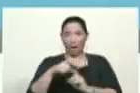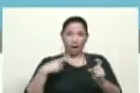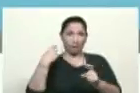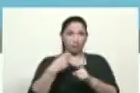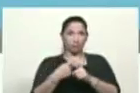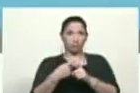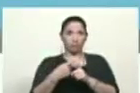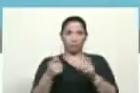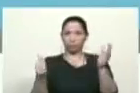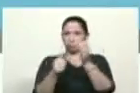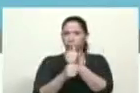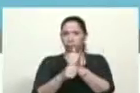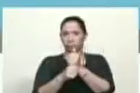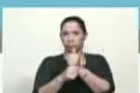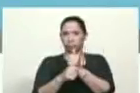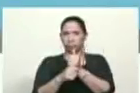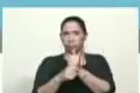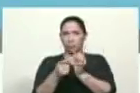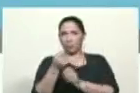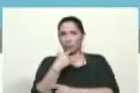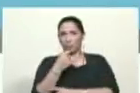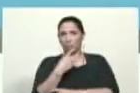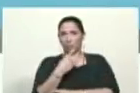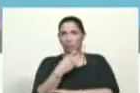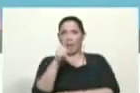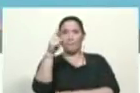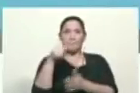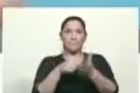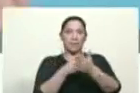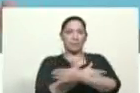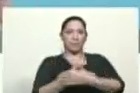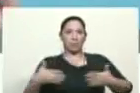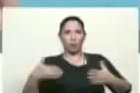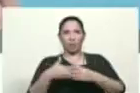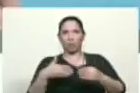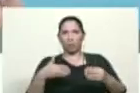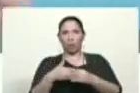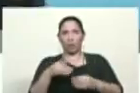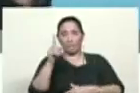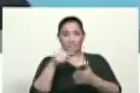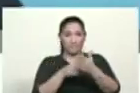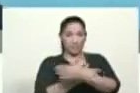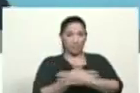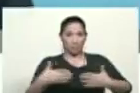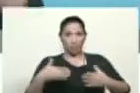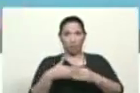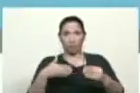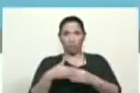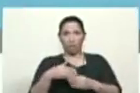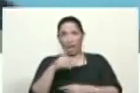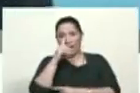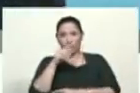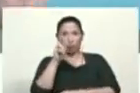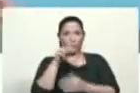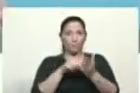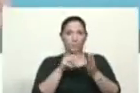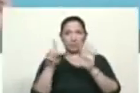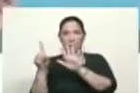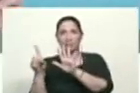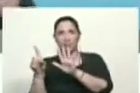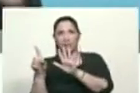importar medicamentos durante un año, es suficiente 1,000 millones de dólares. Con 1,000 millones de dólares, el año 2006, que